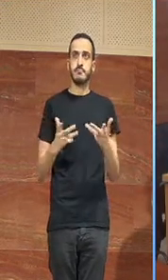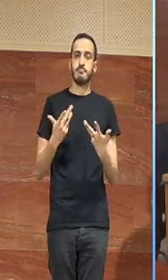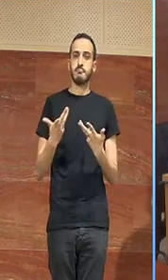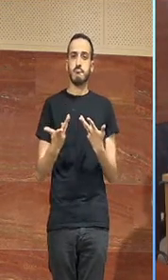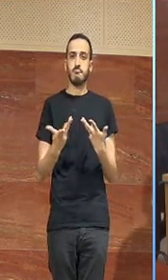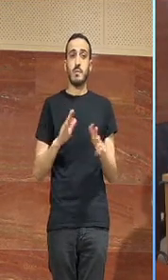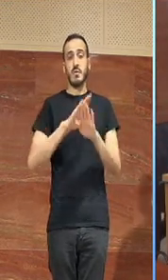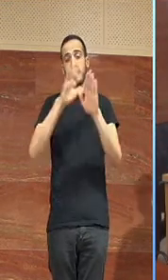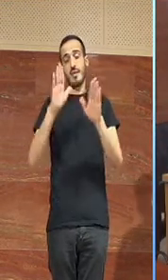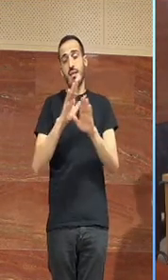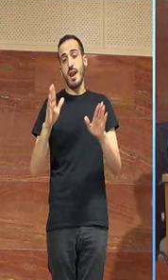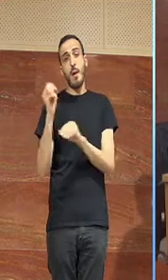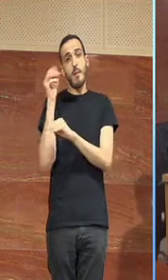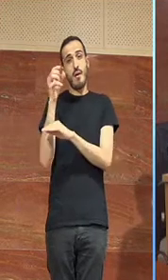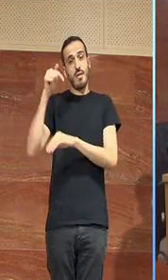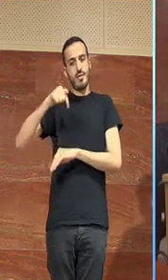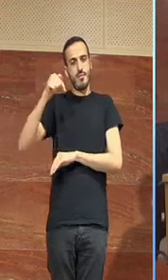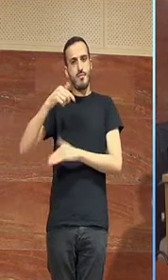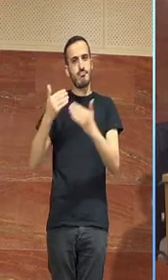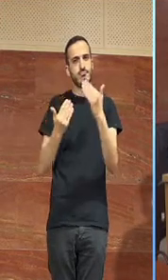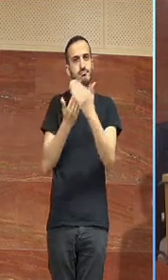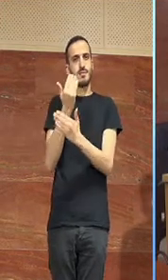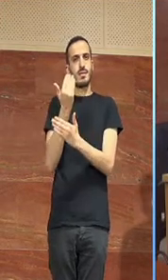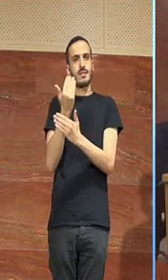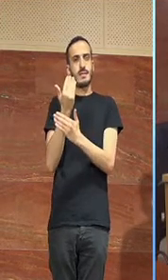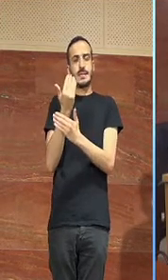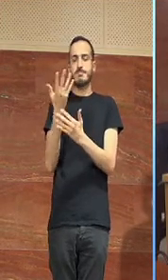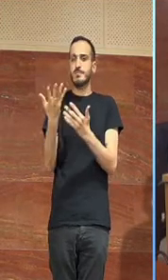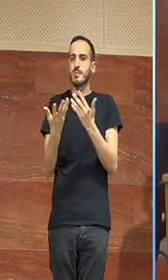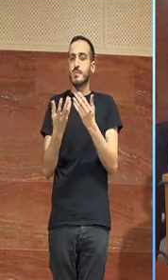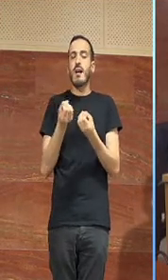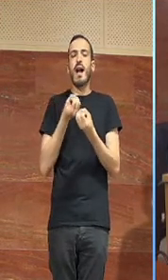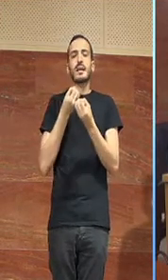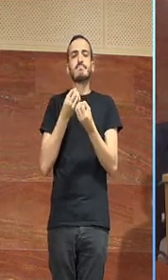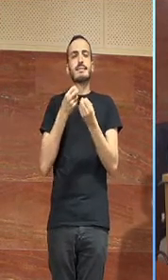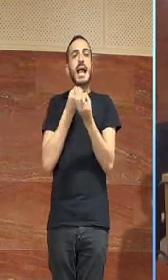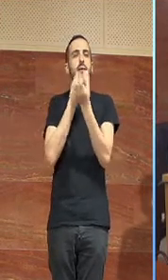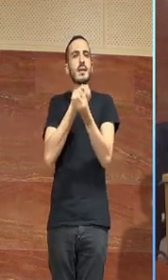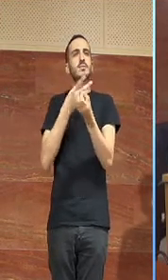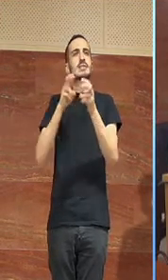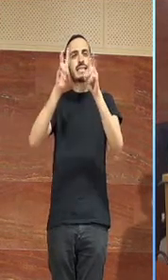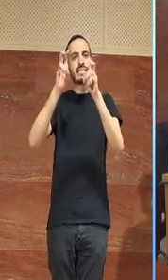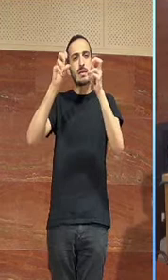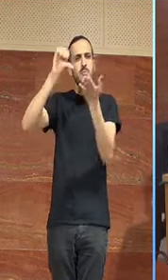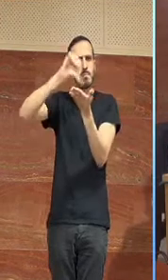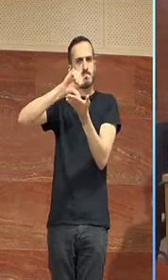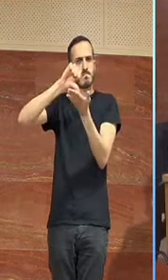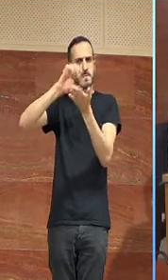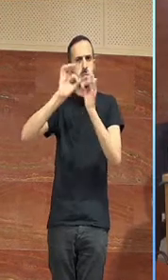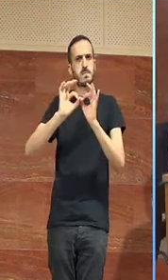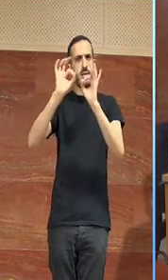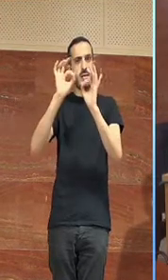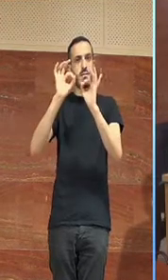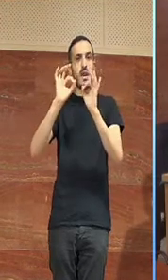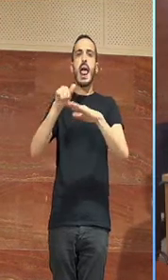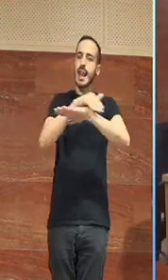en las últimas ponencias de esta mañana, nos acercaremos más a la ciudad. Pasearemos por sus barrios y entraremos en sus viviendas